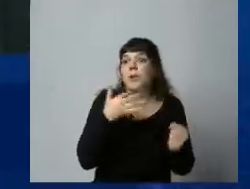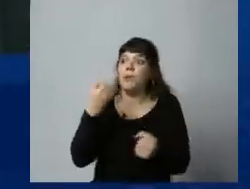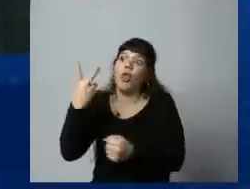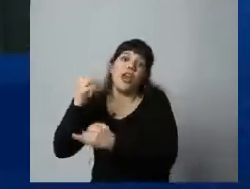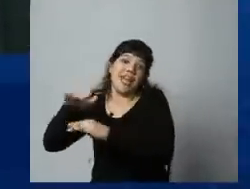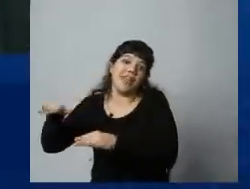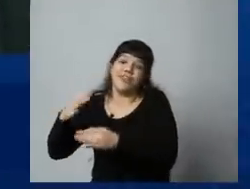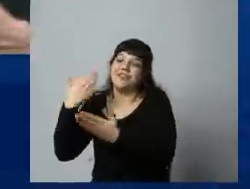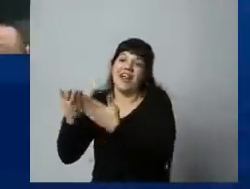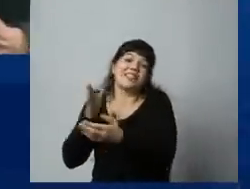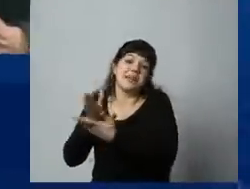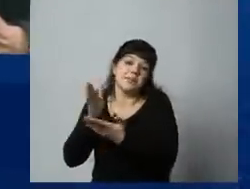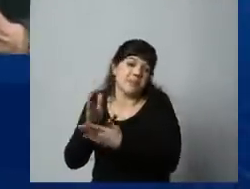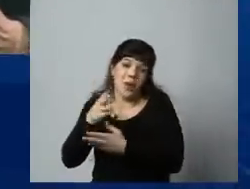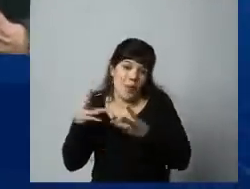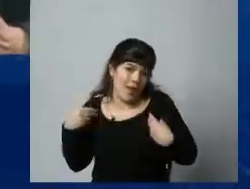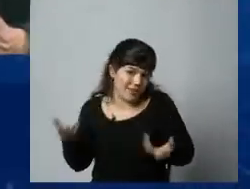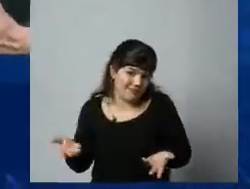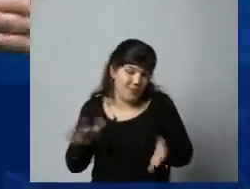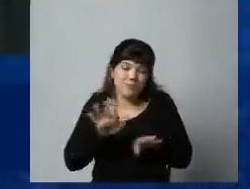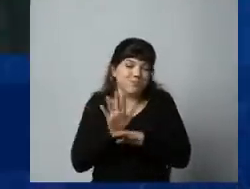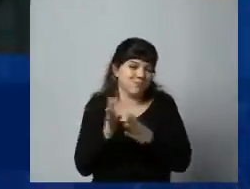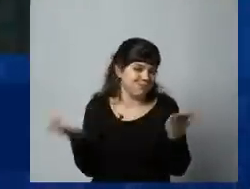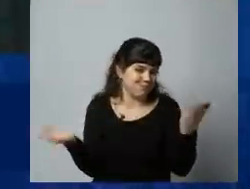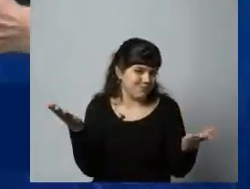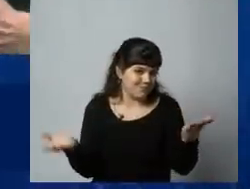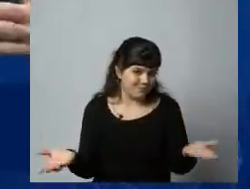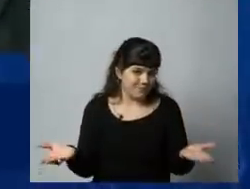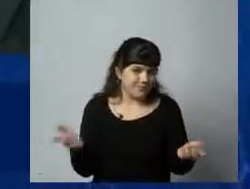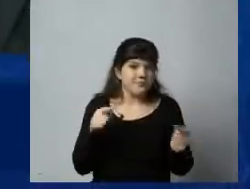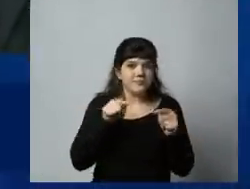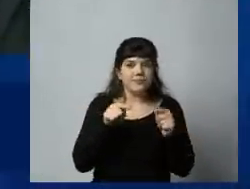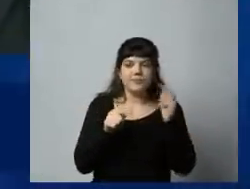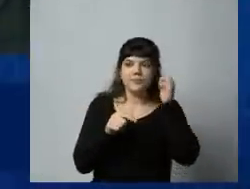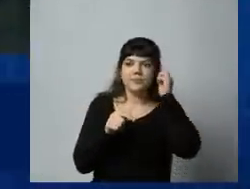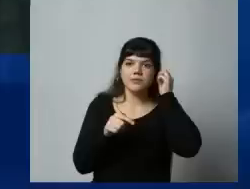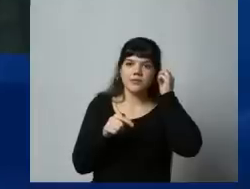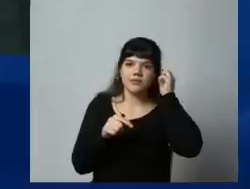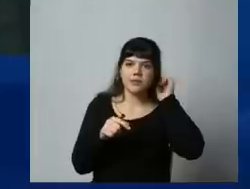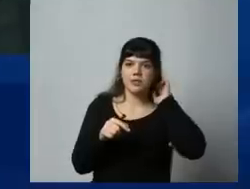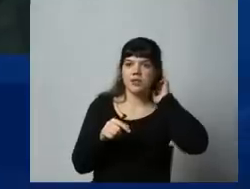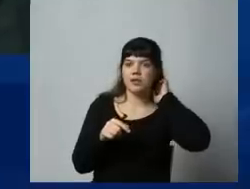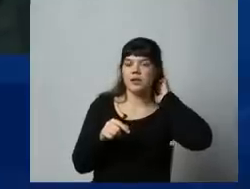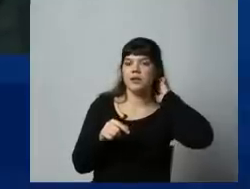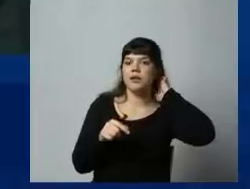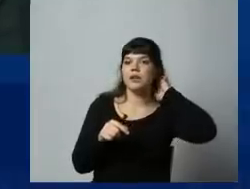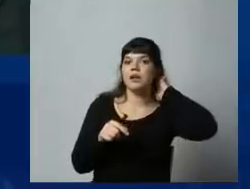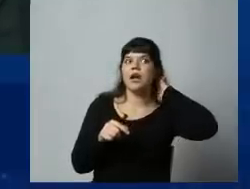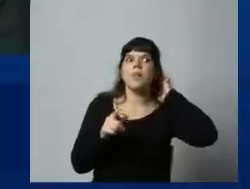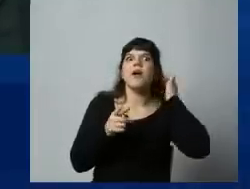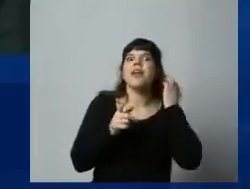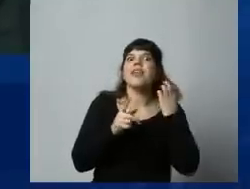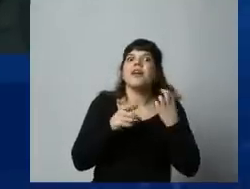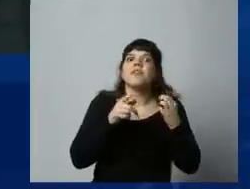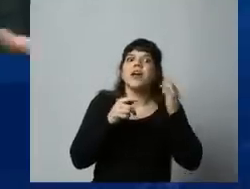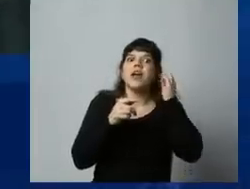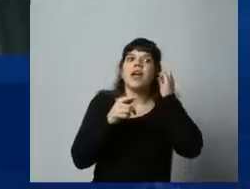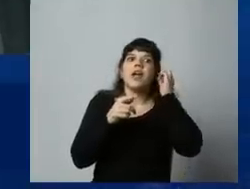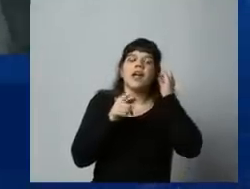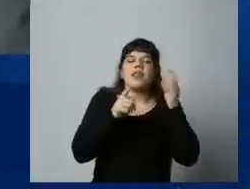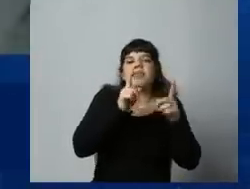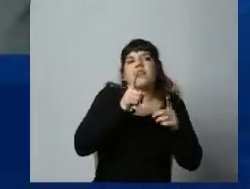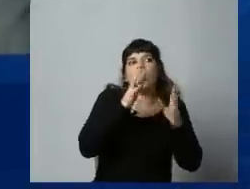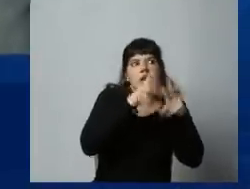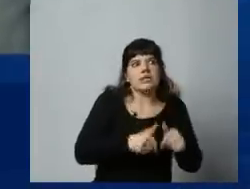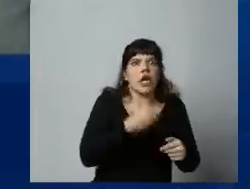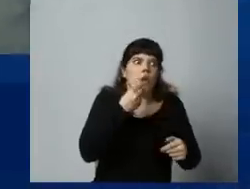escuela Bueno si lo aclaramos así si el ministro sale aclar cl vos tenés que tener prevista la comida capaz que desde el día anterior no